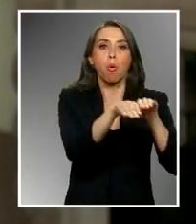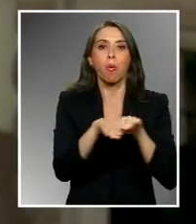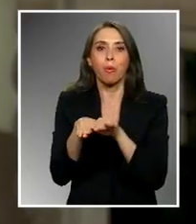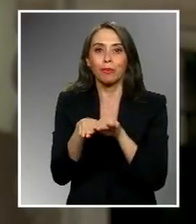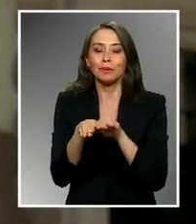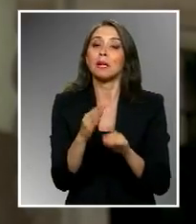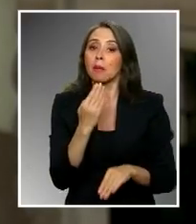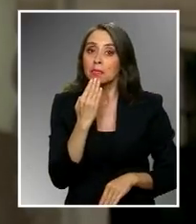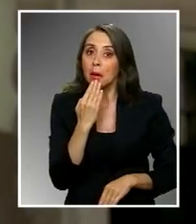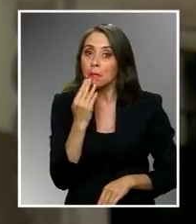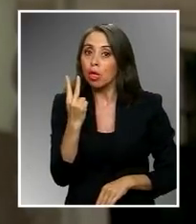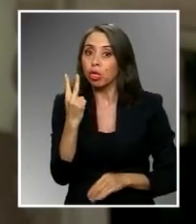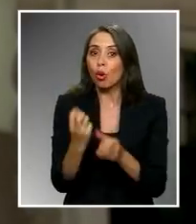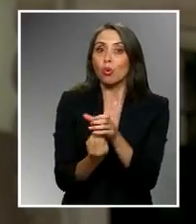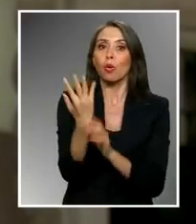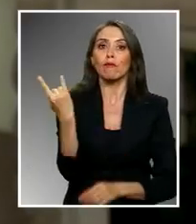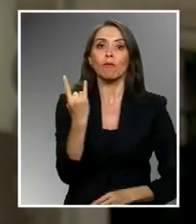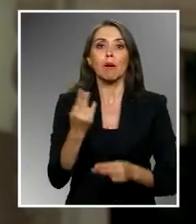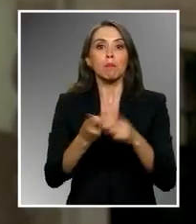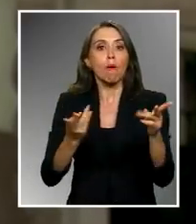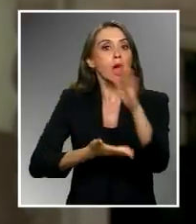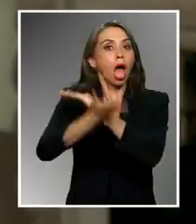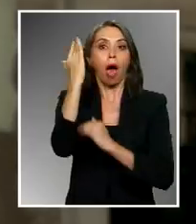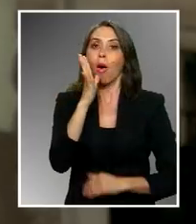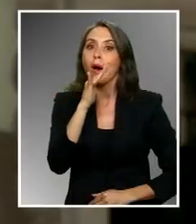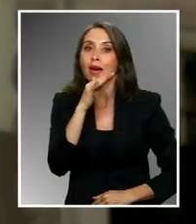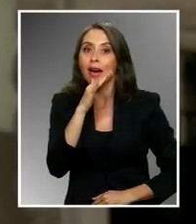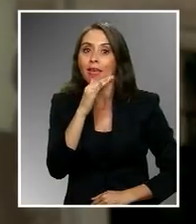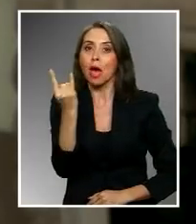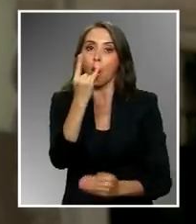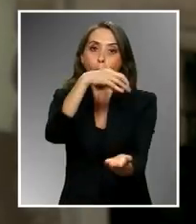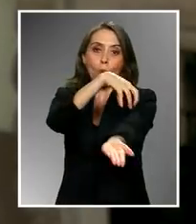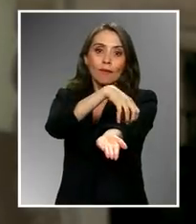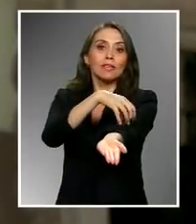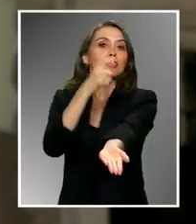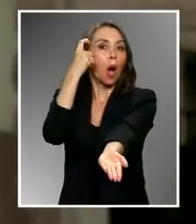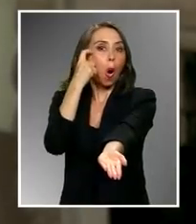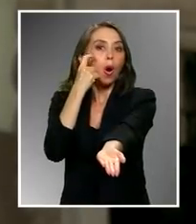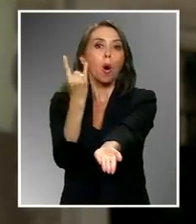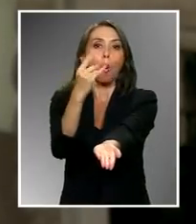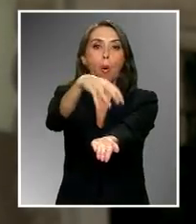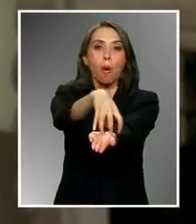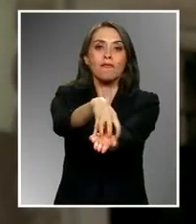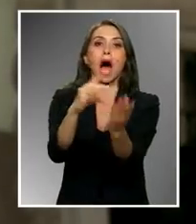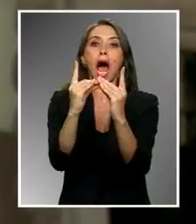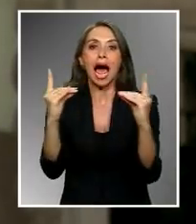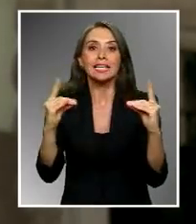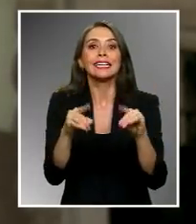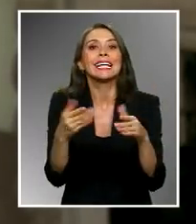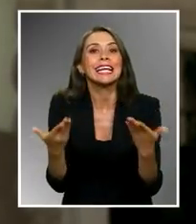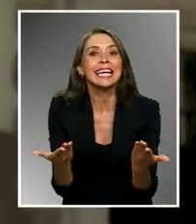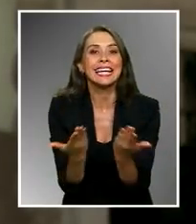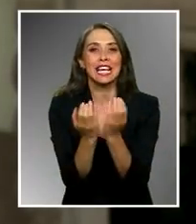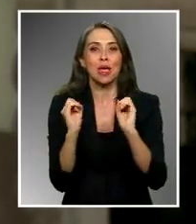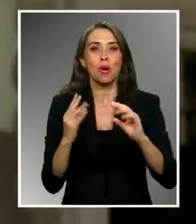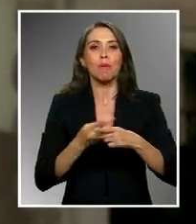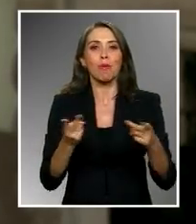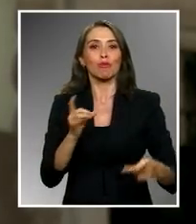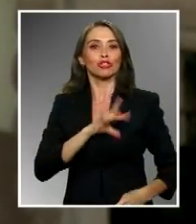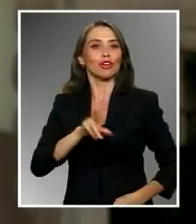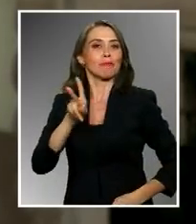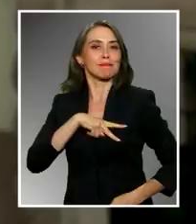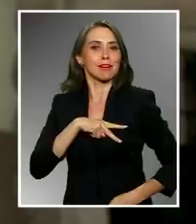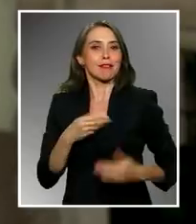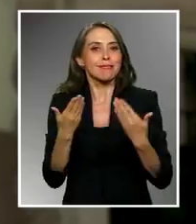también se han sumado dos universidades públicas que antes no existían en o'higgins y aysén esa es educación pública que chile merece